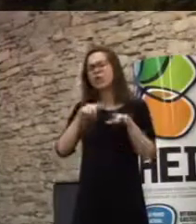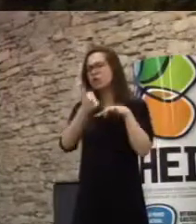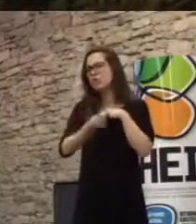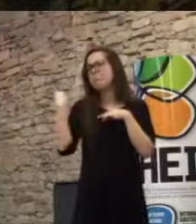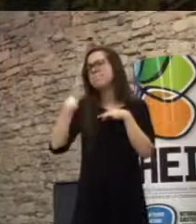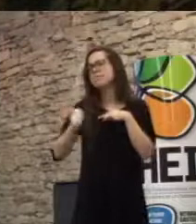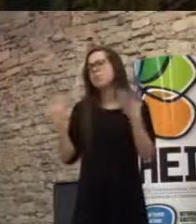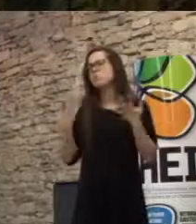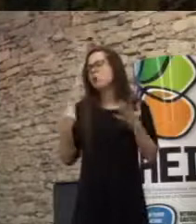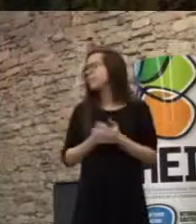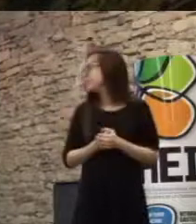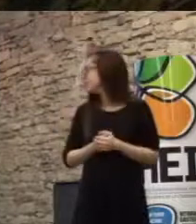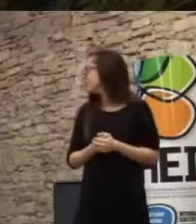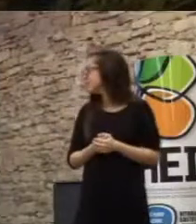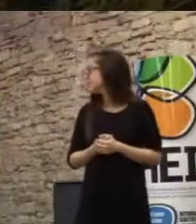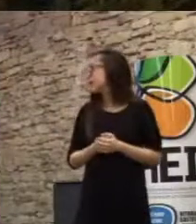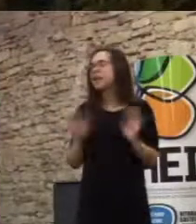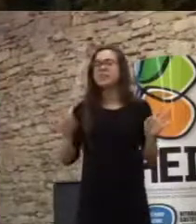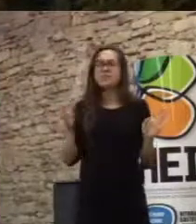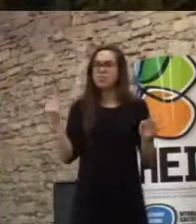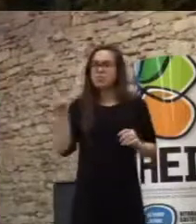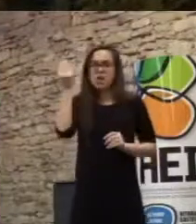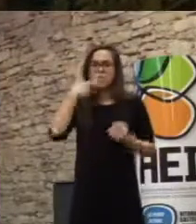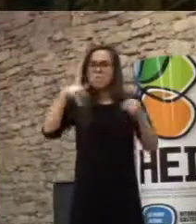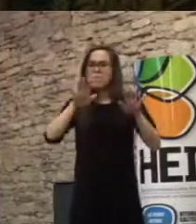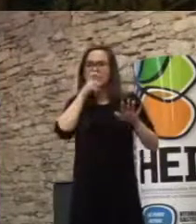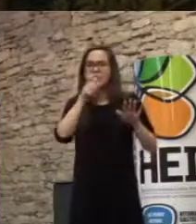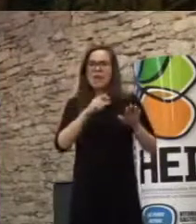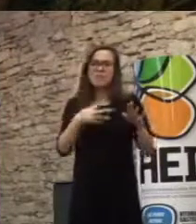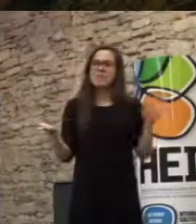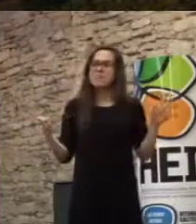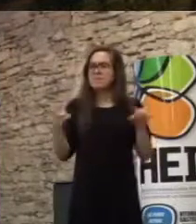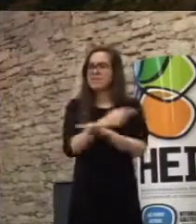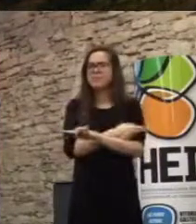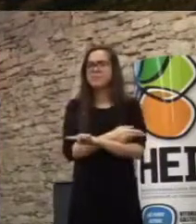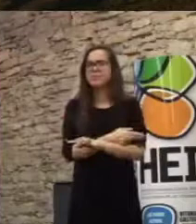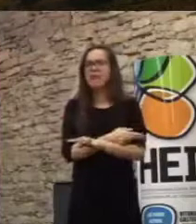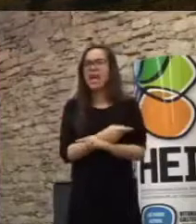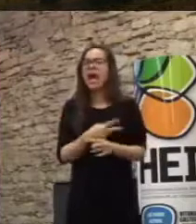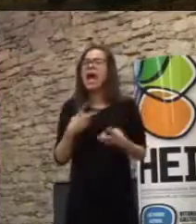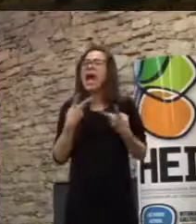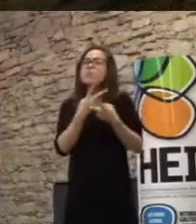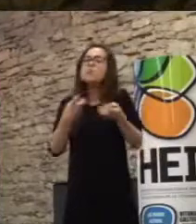yo os invito es a eliminar el pero de la ecuación también vamos a usar otra que es aunque